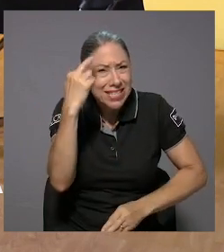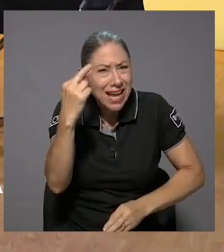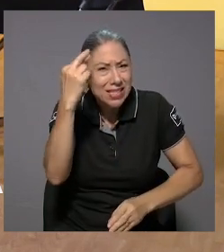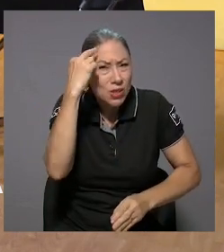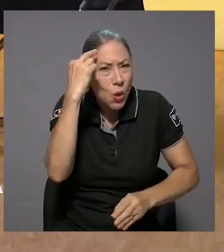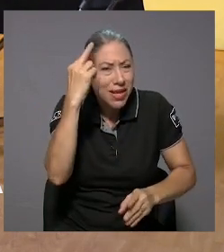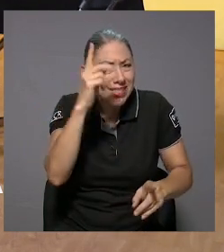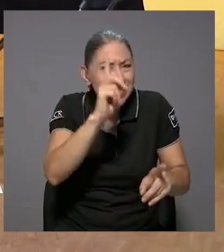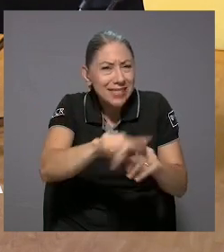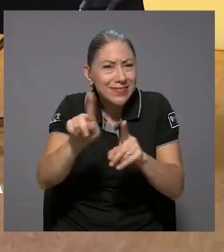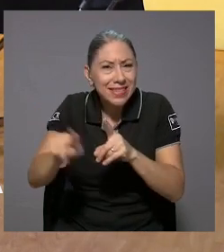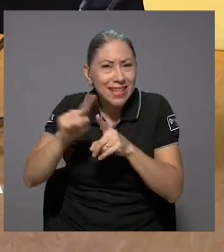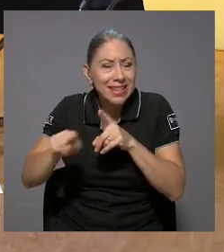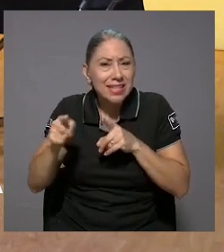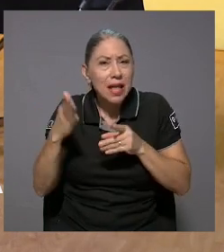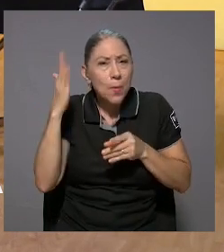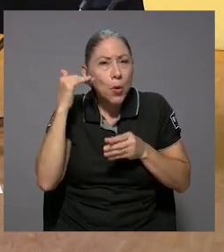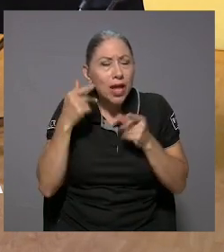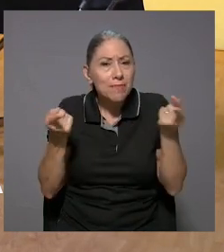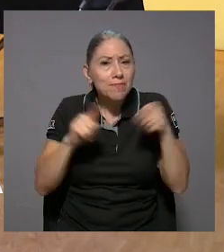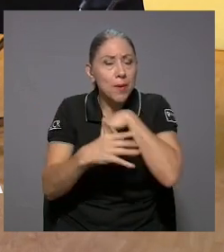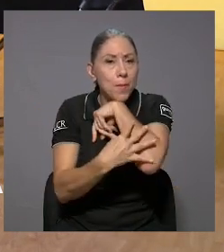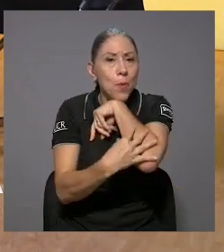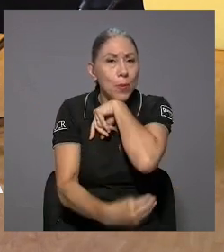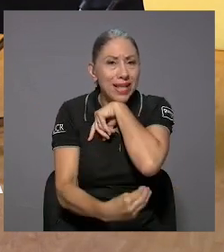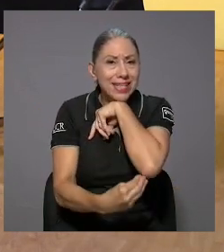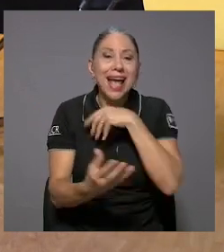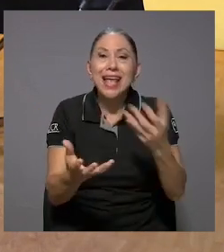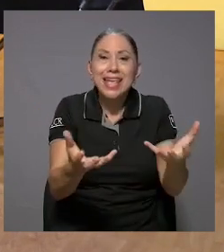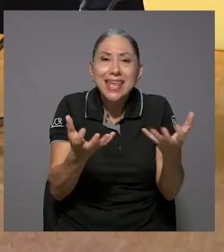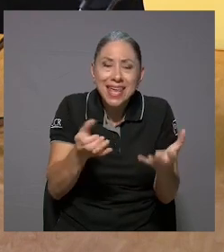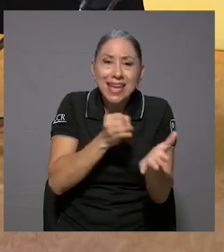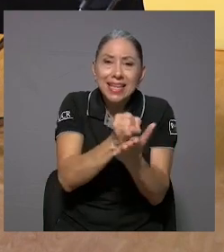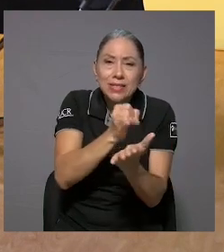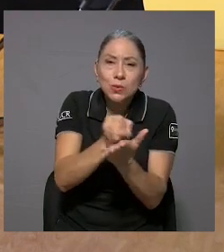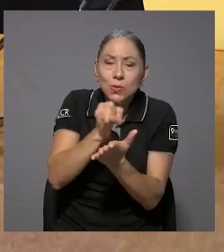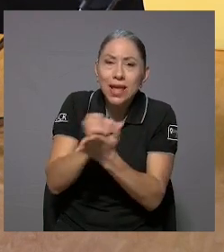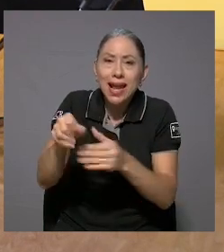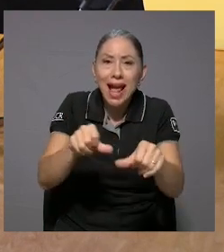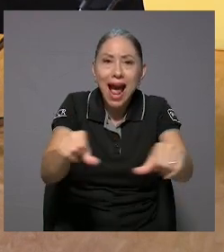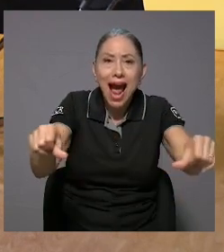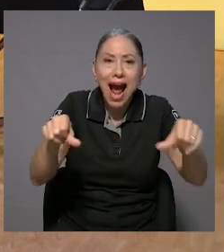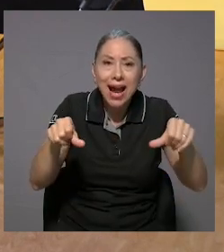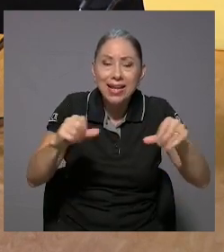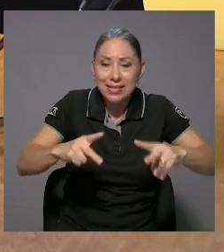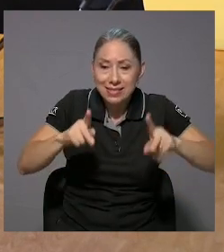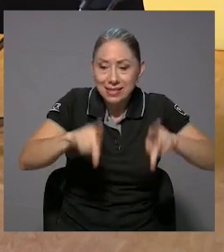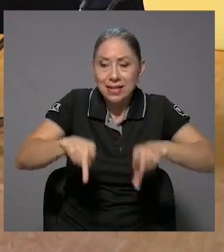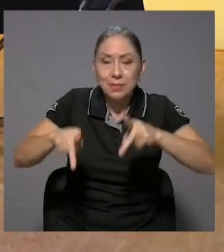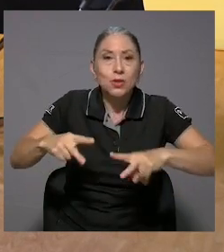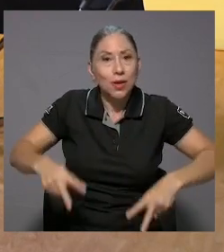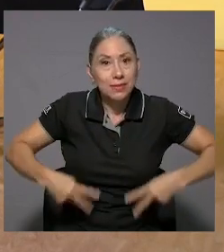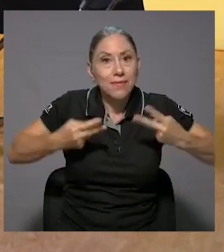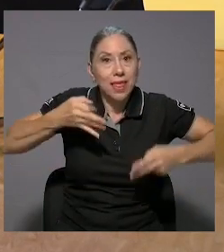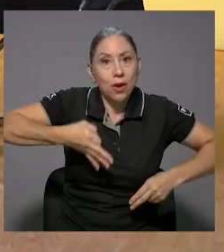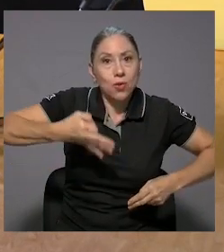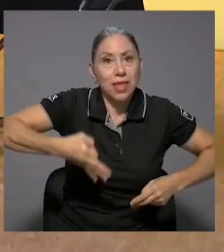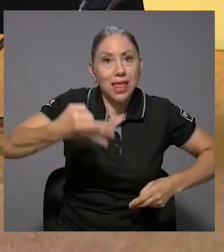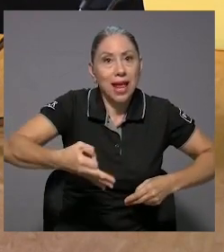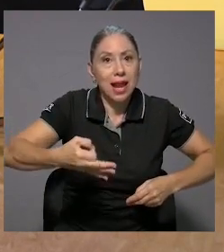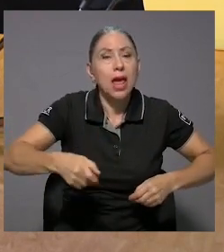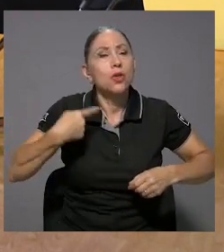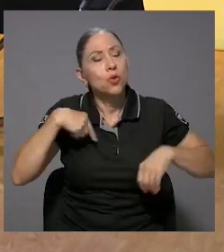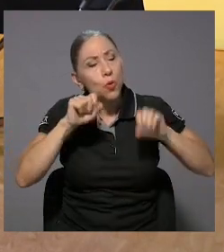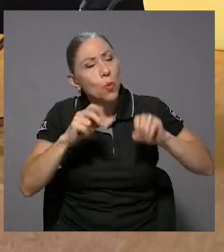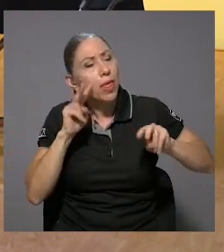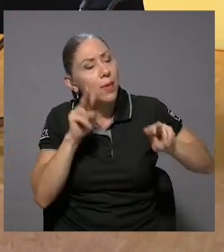los métodos de pobreza multidimensional lo que buscan es buscar áreas de la vida cotidiana, ¿verdad? de las personas en donde